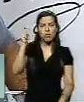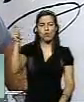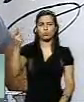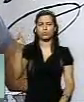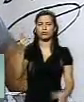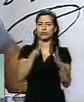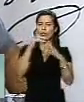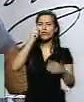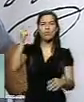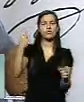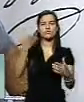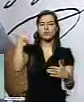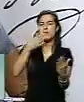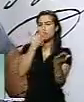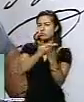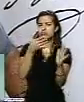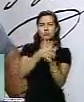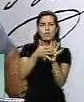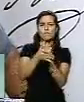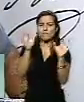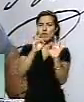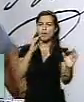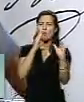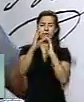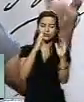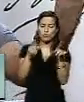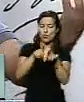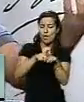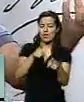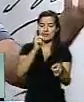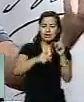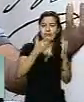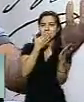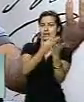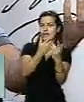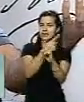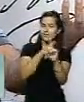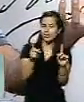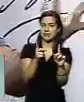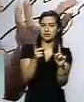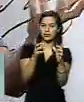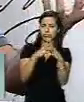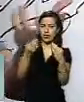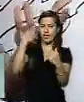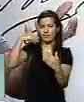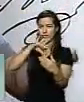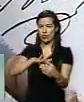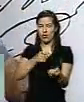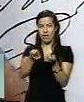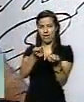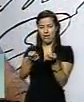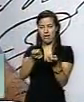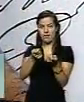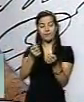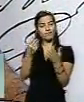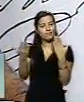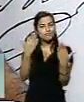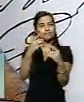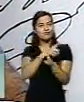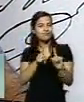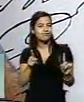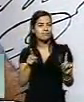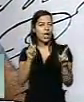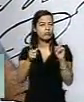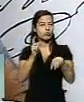teóricos planteaban una forma de comunicación alternativa a la hegemónica que estaban, que no es tan diferente en algunos